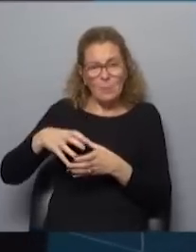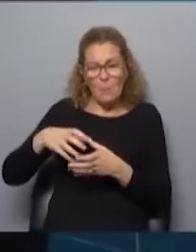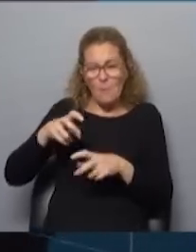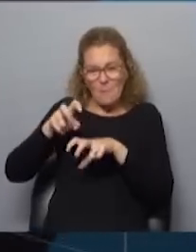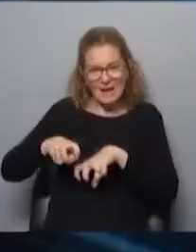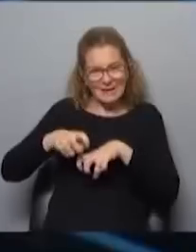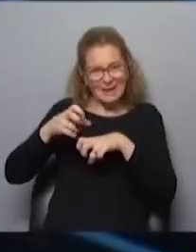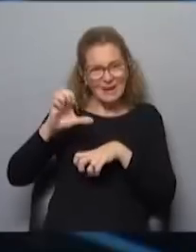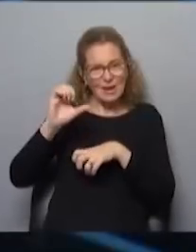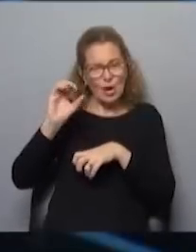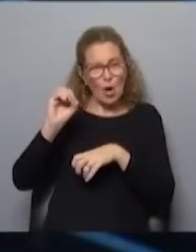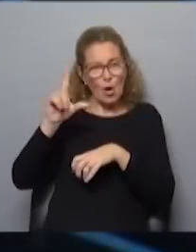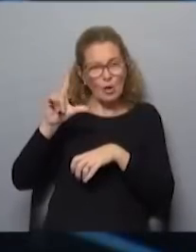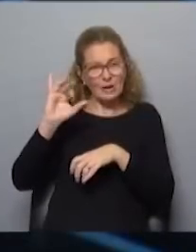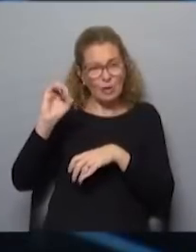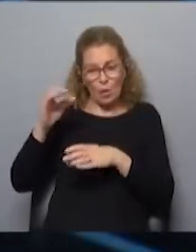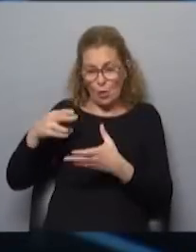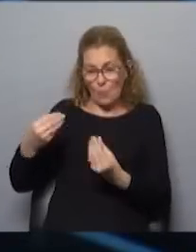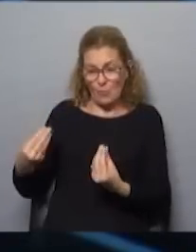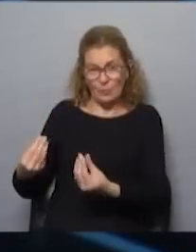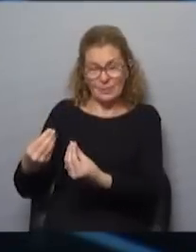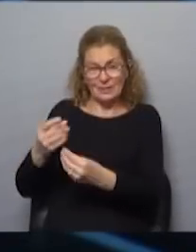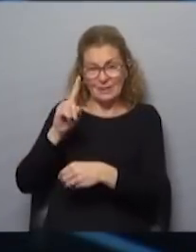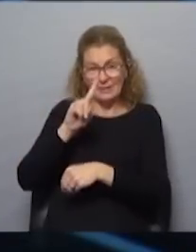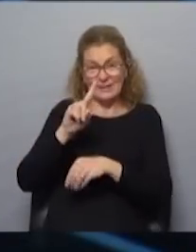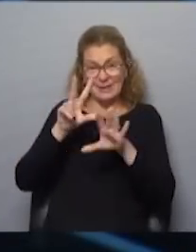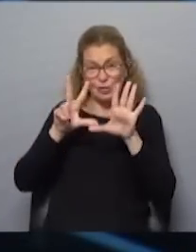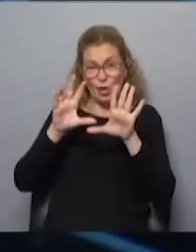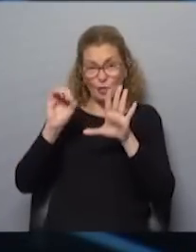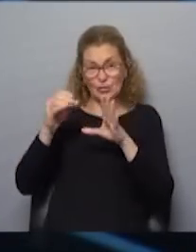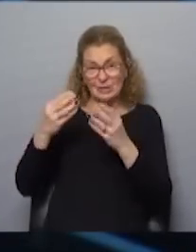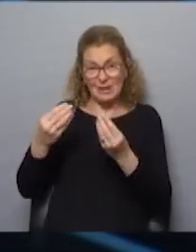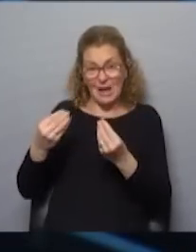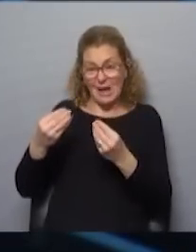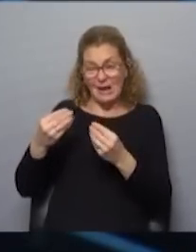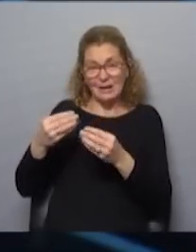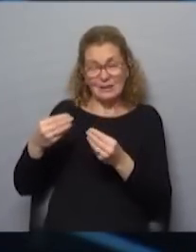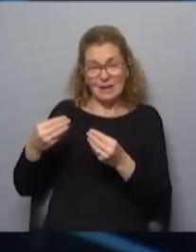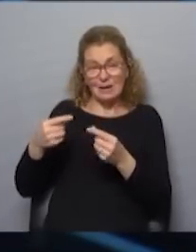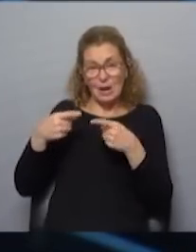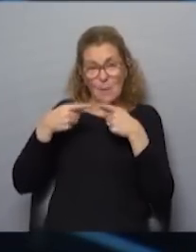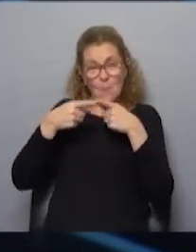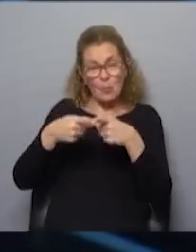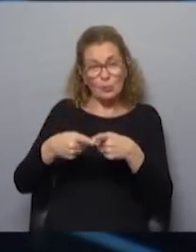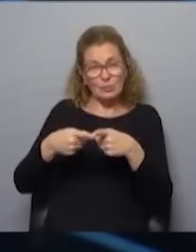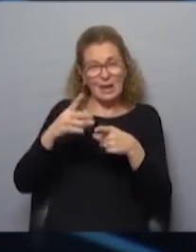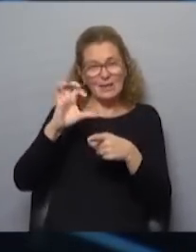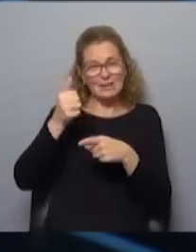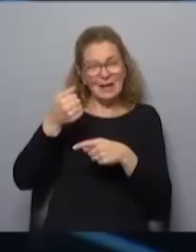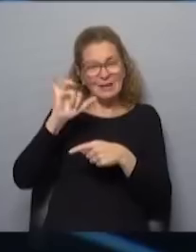eólico en un predio de 180 hectáreas ubicado en punta de salario